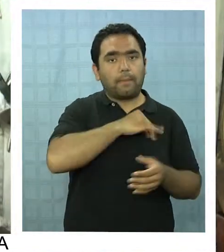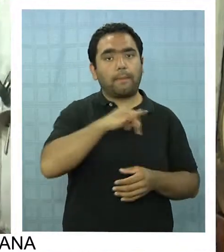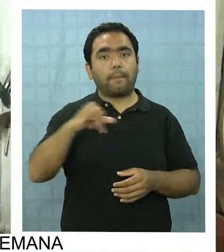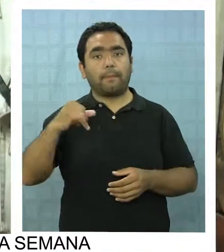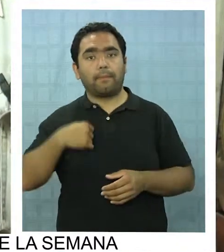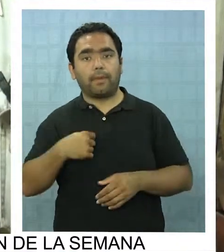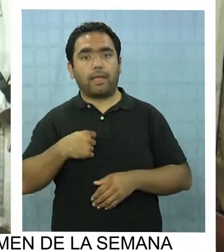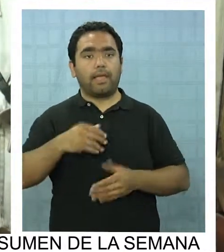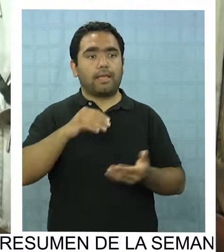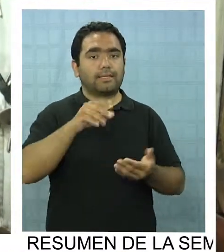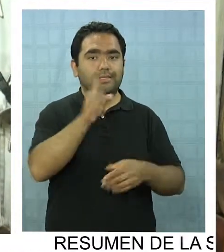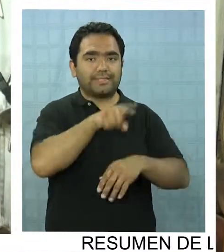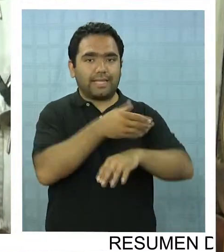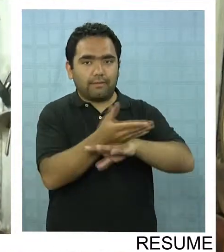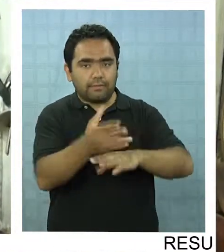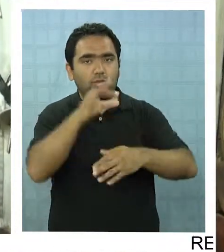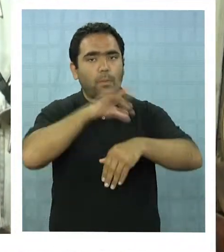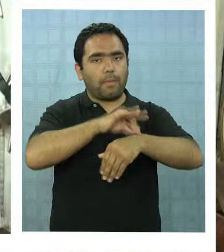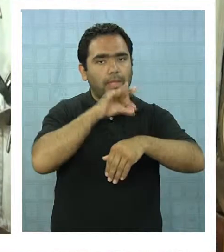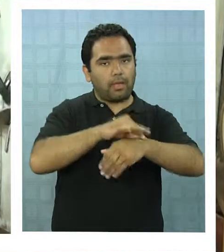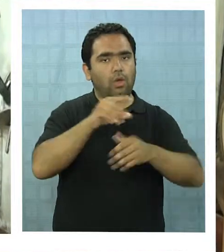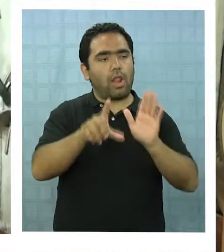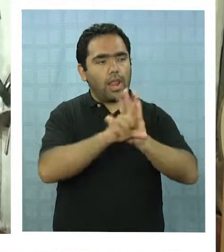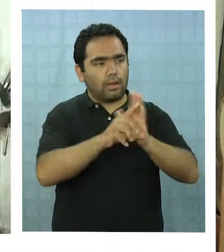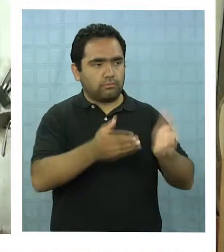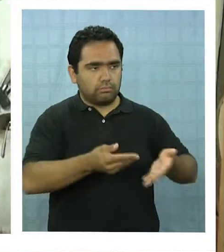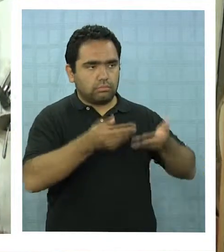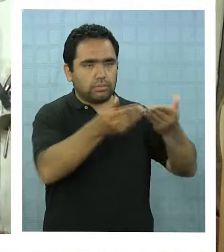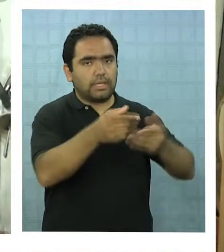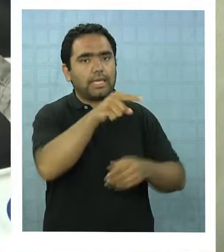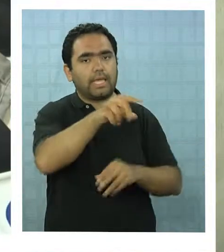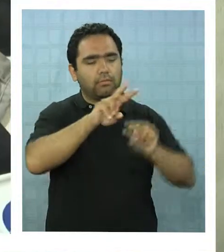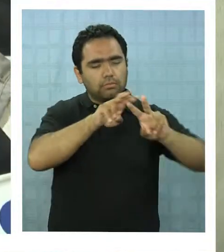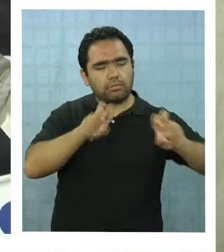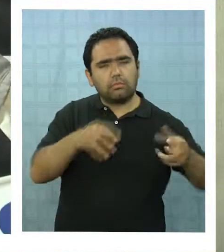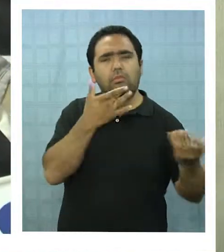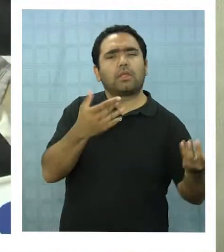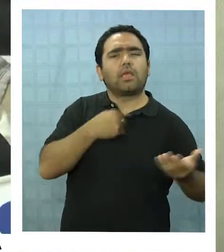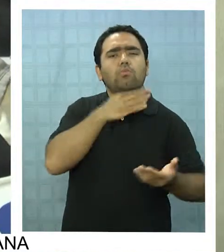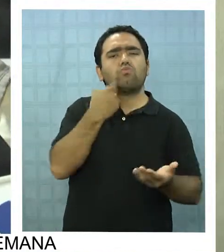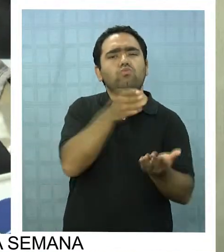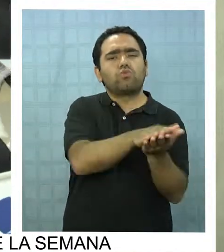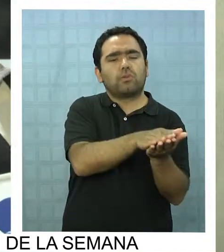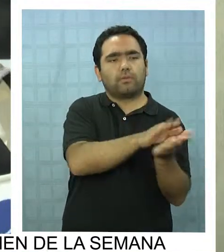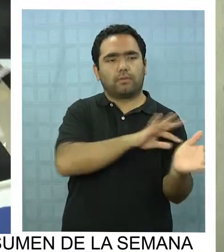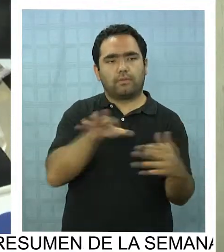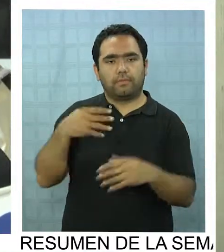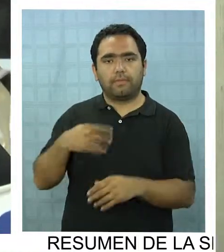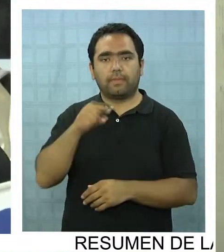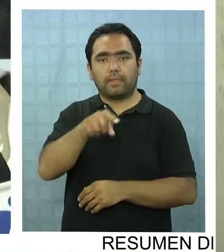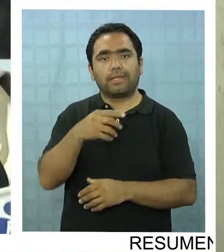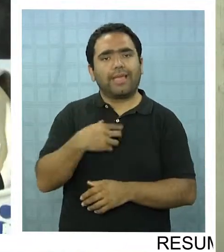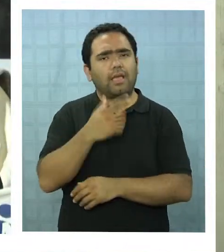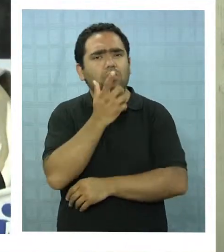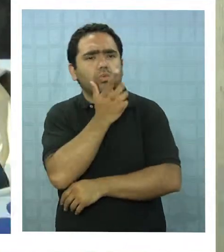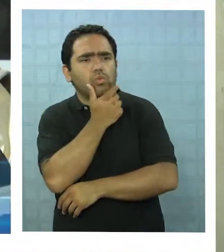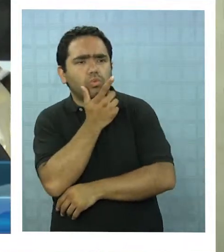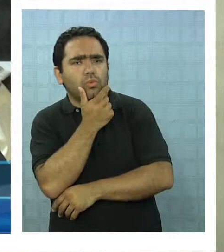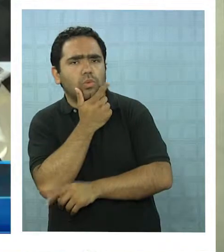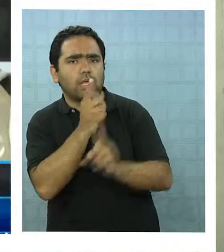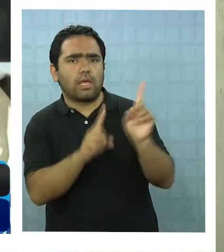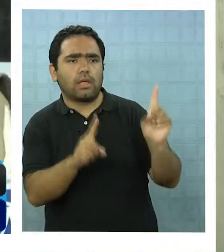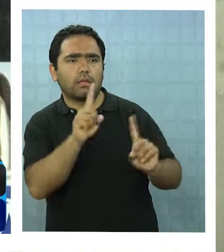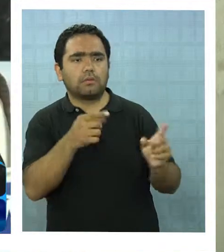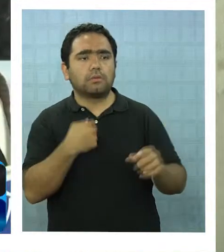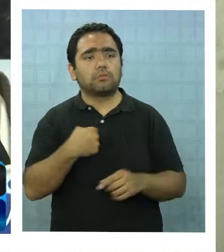deben determinar la datación y la causa de muerte y eventualmente cuando hay ciertas dudas en cuanto a la Data por ejemplo Se nos pide